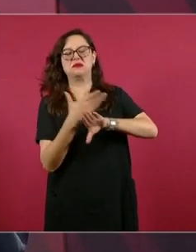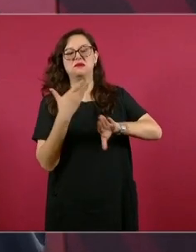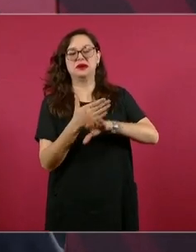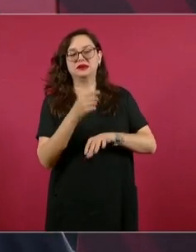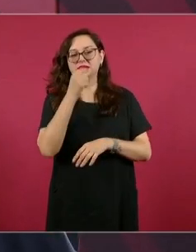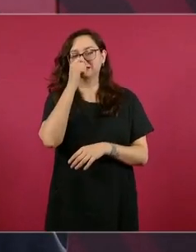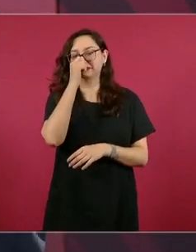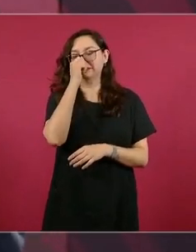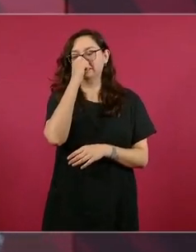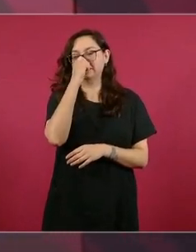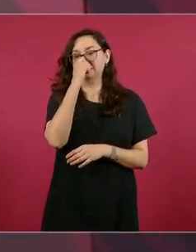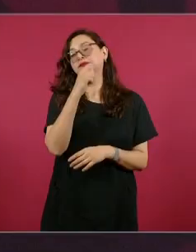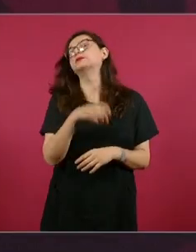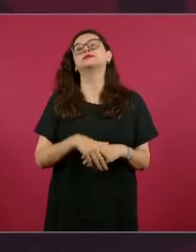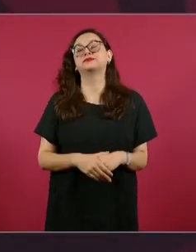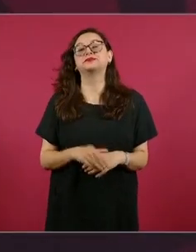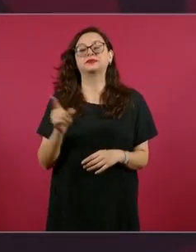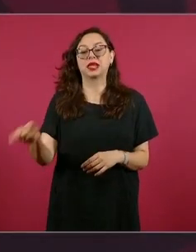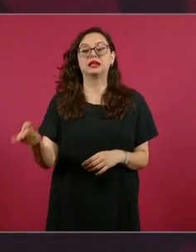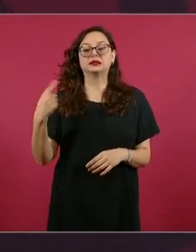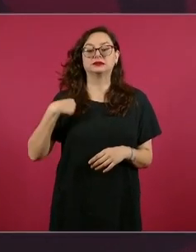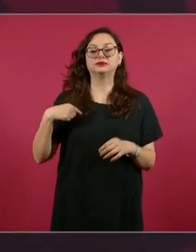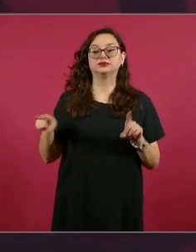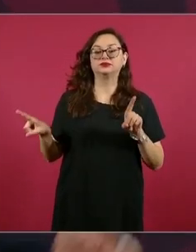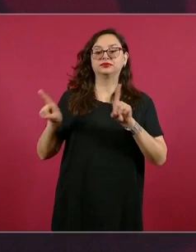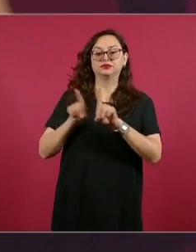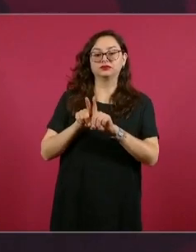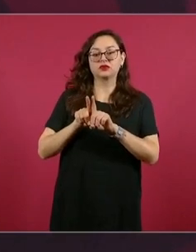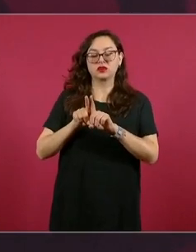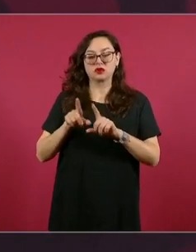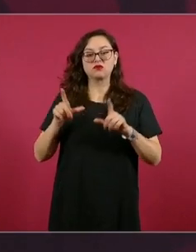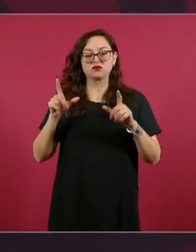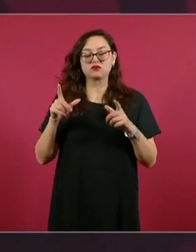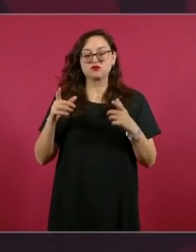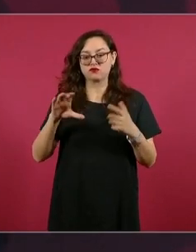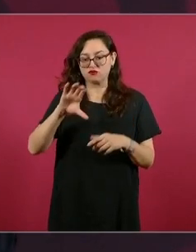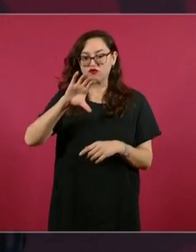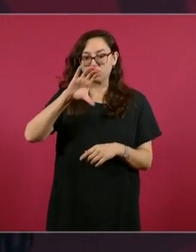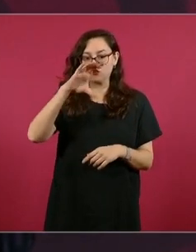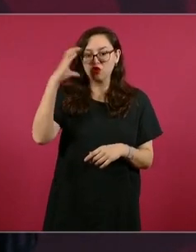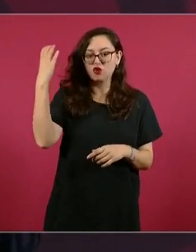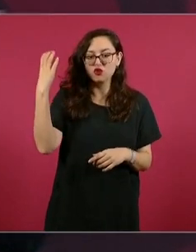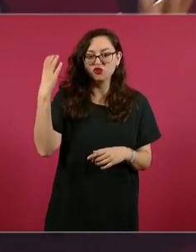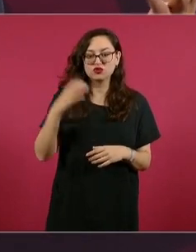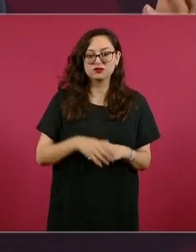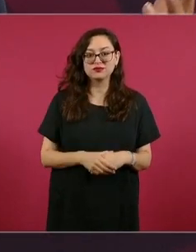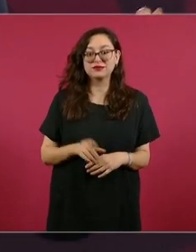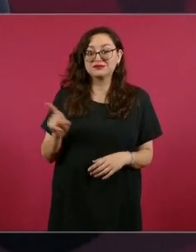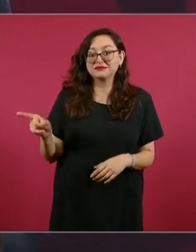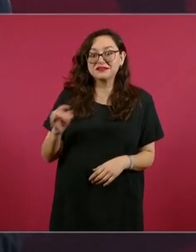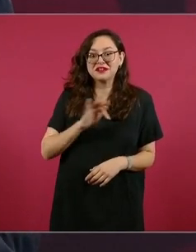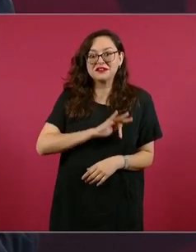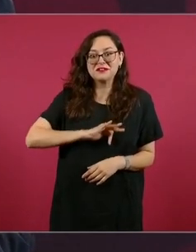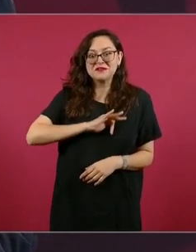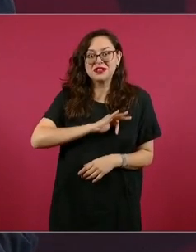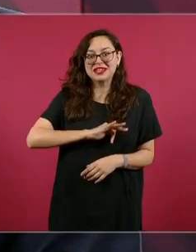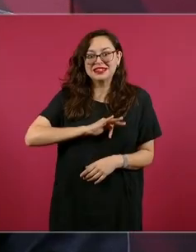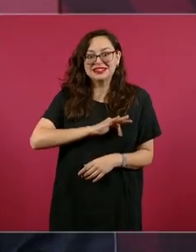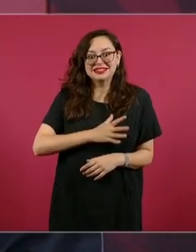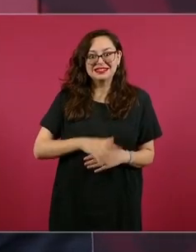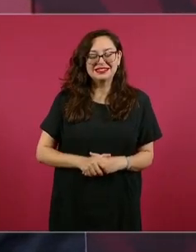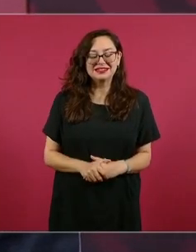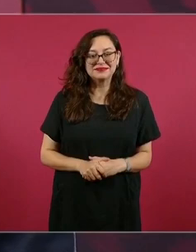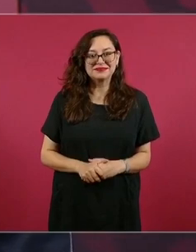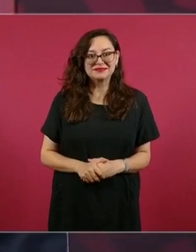Ya se toma una foto conmigo, pero él, el más feliz,